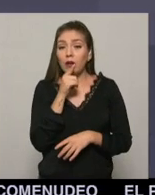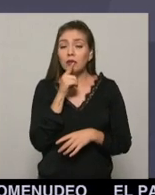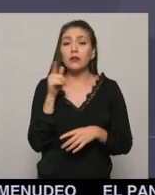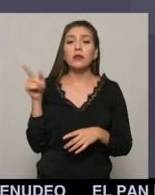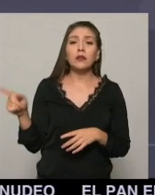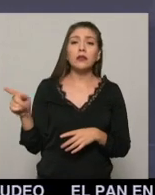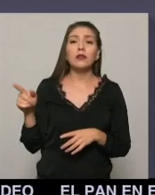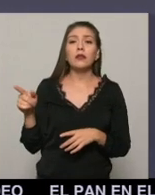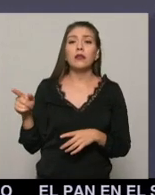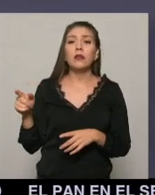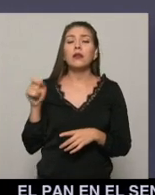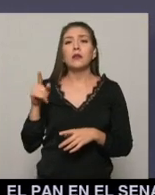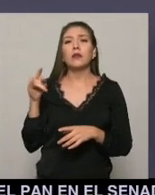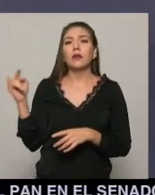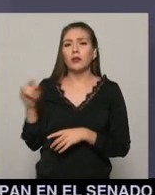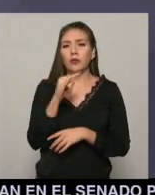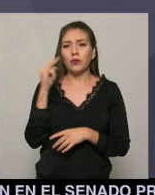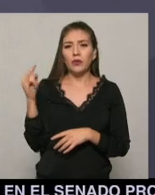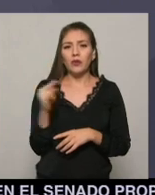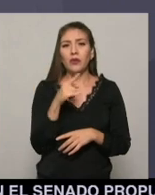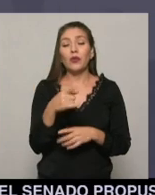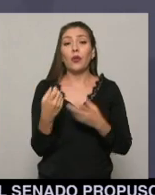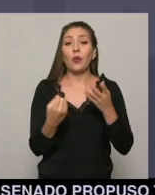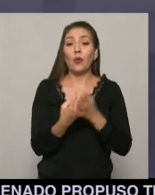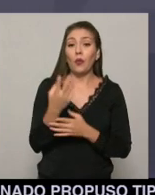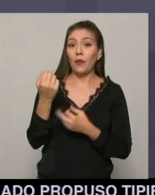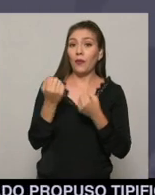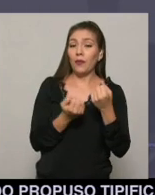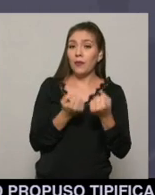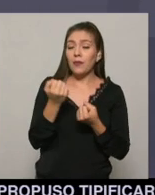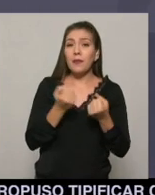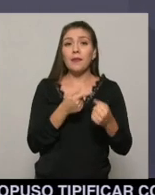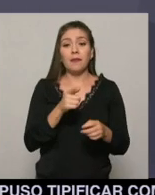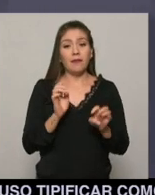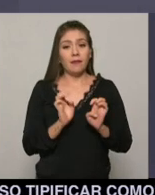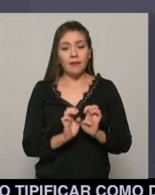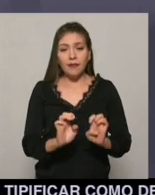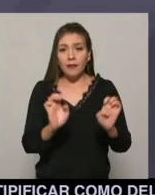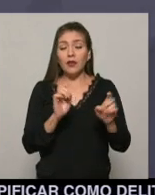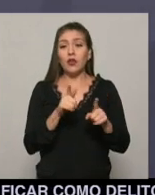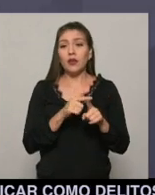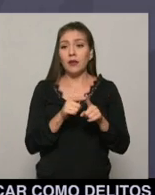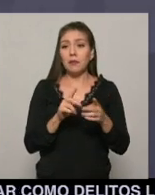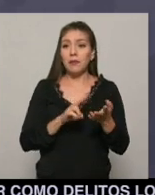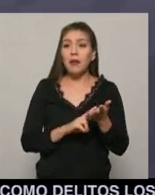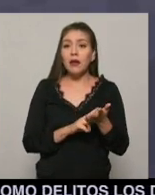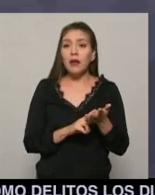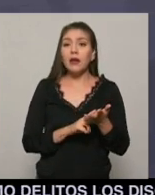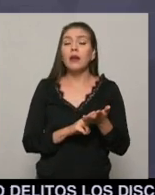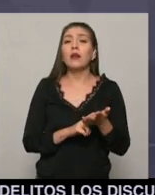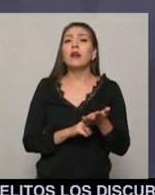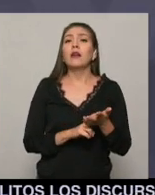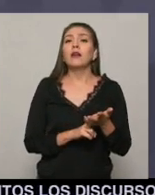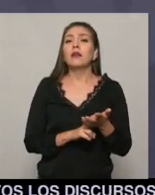dentro de estas patrullas muy nuevecitas y muy elegantes de color verde,